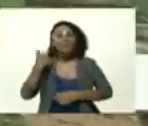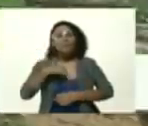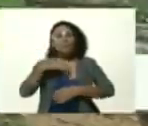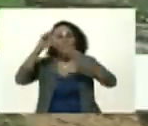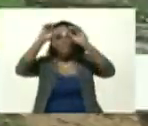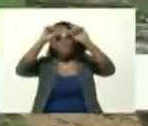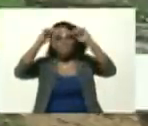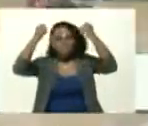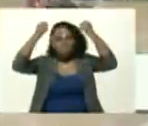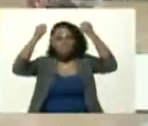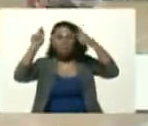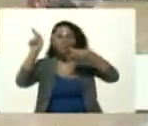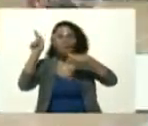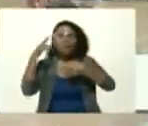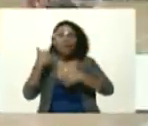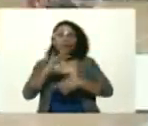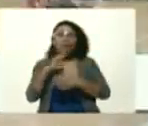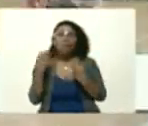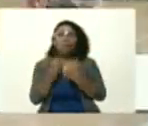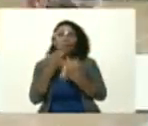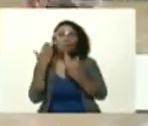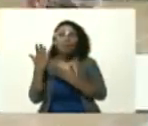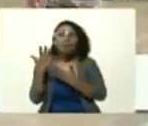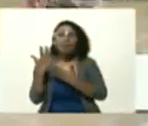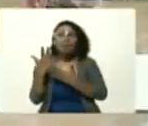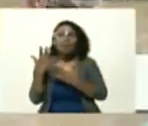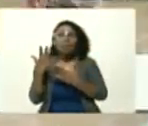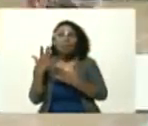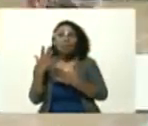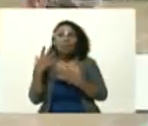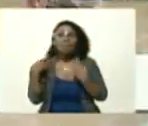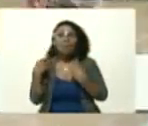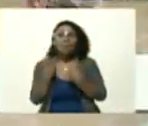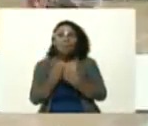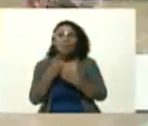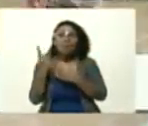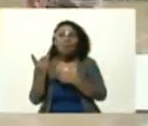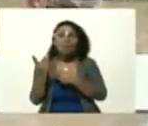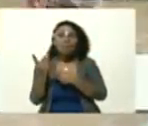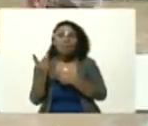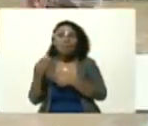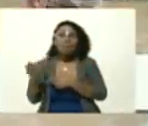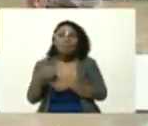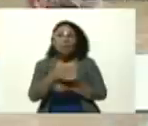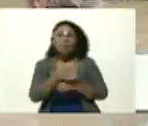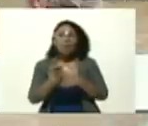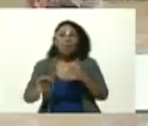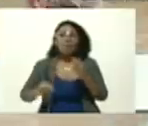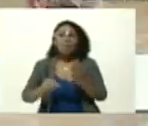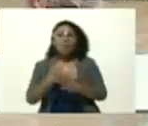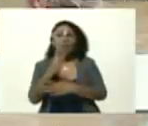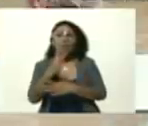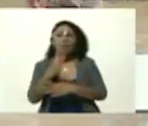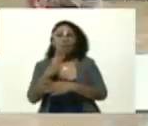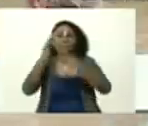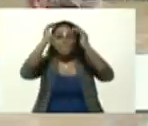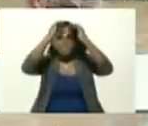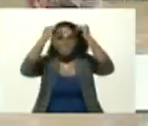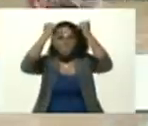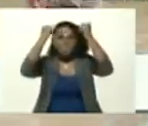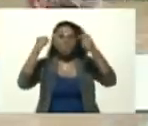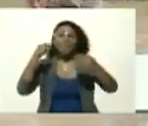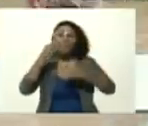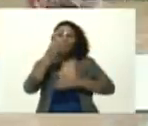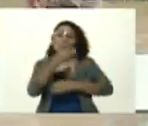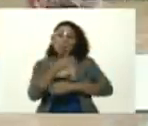milicia. Pues ahí estaba yo ahorita con ellos, con los que me acompañaban ahí, presidente, en el río, son fundamentalmente milicianos. Y bueno,